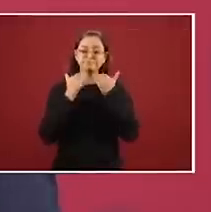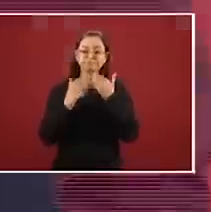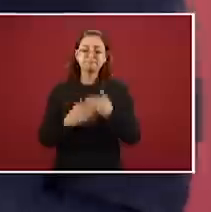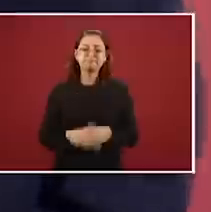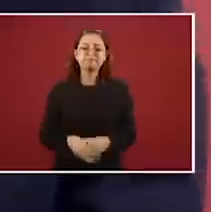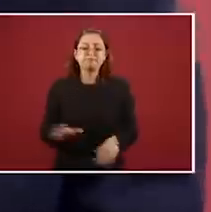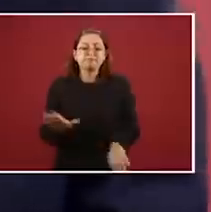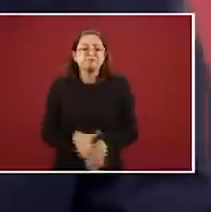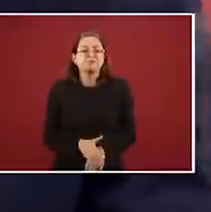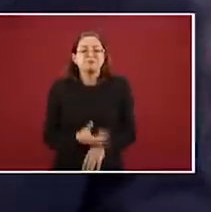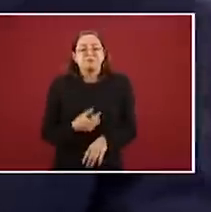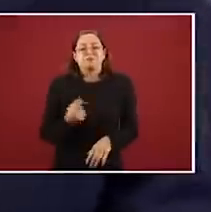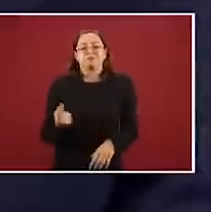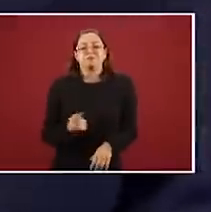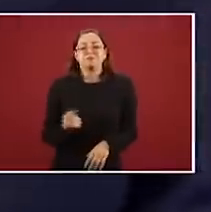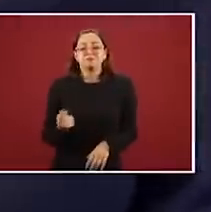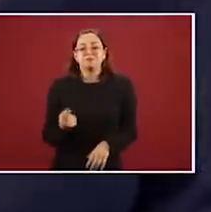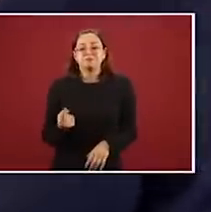porque ¿dónde están?